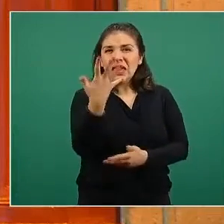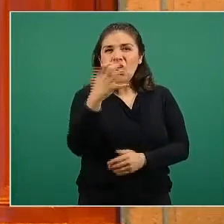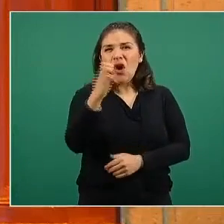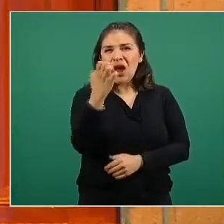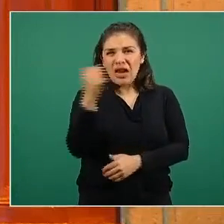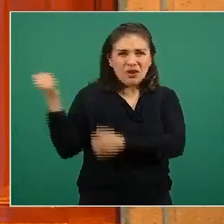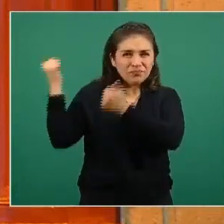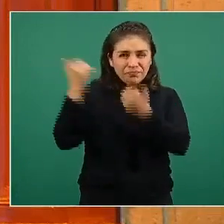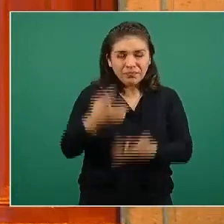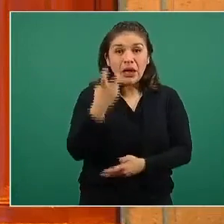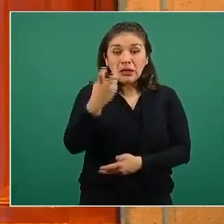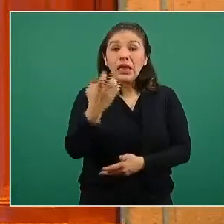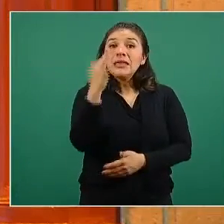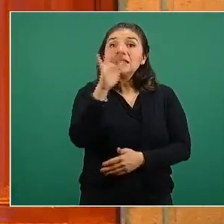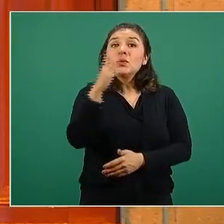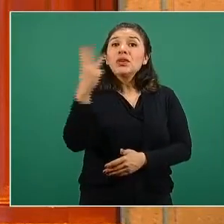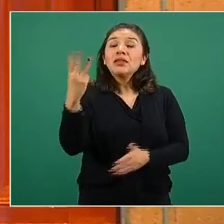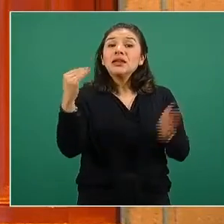enero, en este caso de